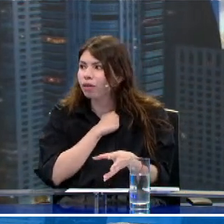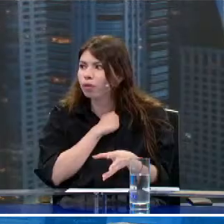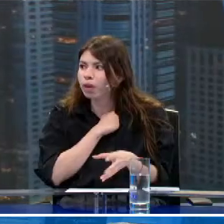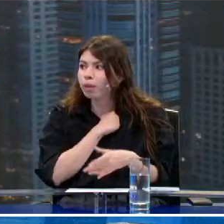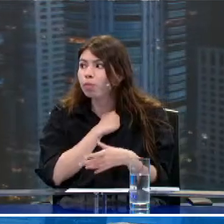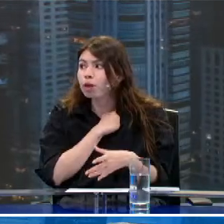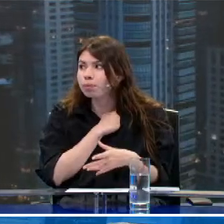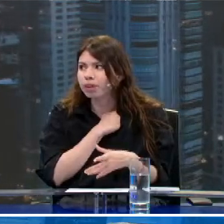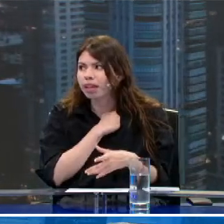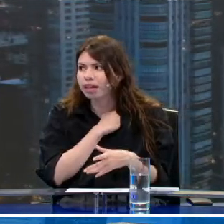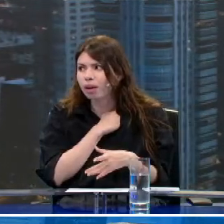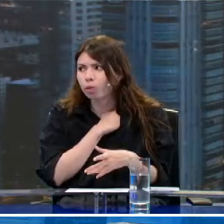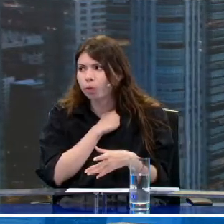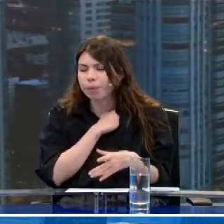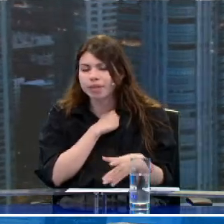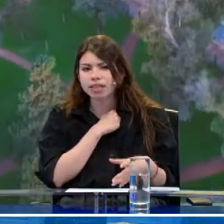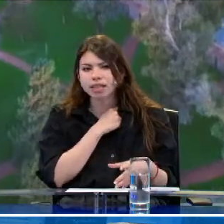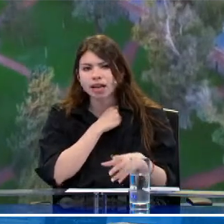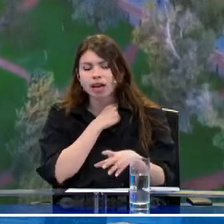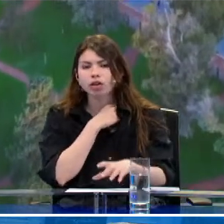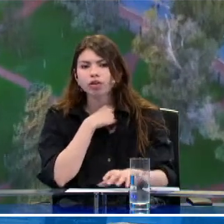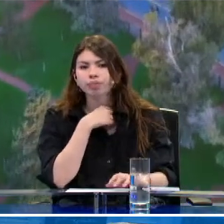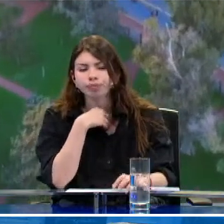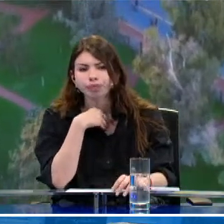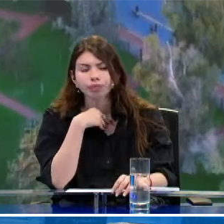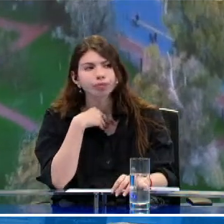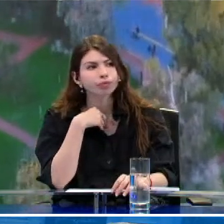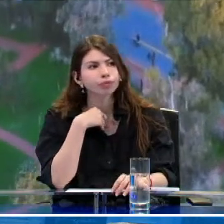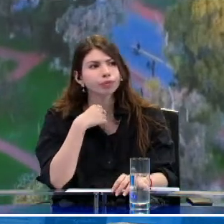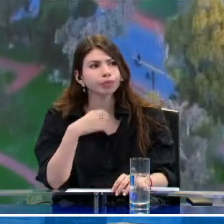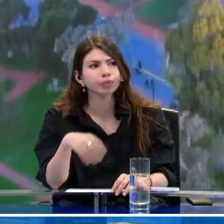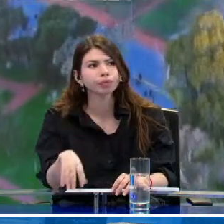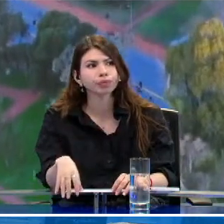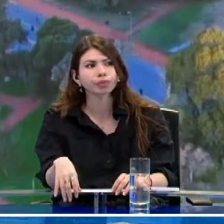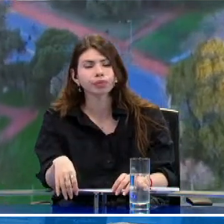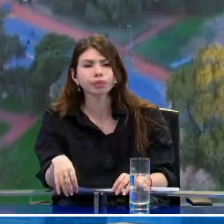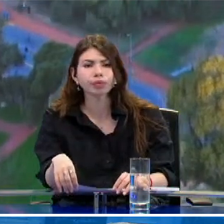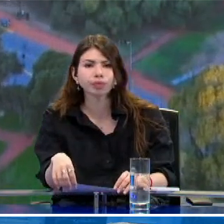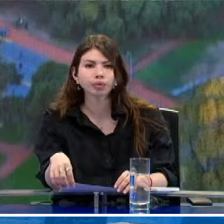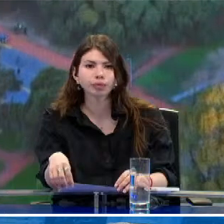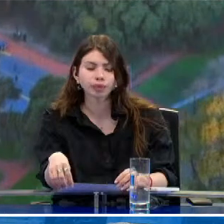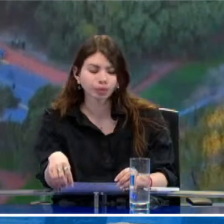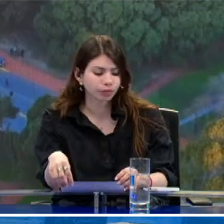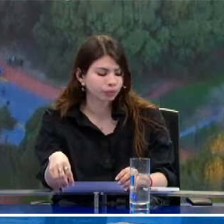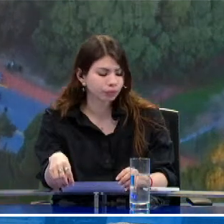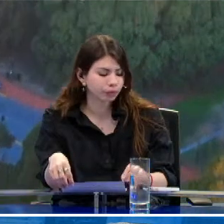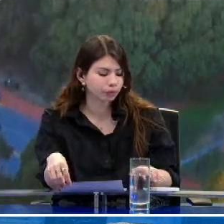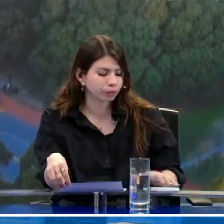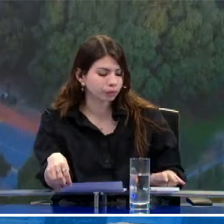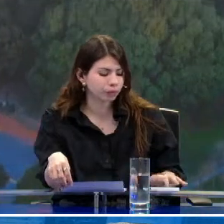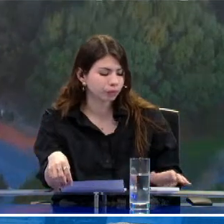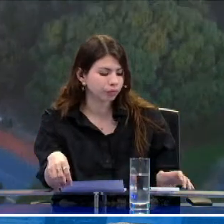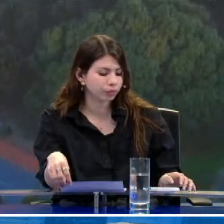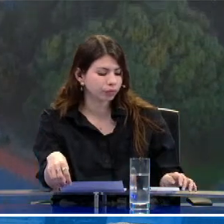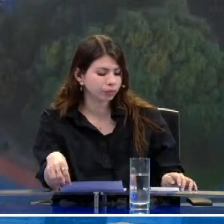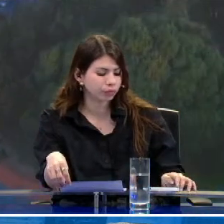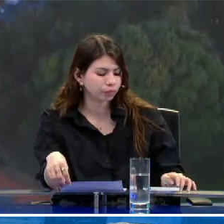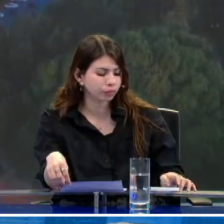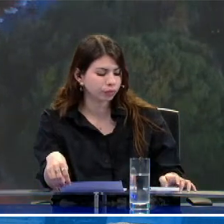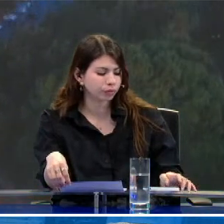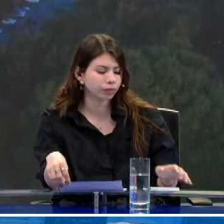de figuras muy importantes de la cúpula presidencial, ¿no? Romero, te hago una pregunta. A ver, porque, bueno, lo hemos hablado en